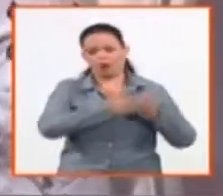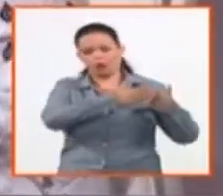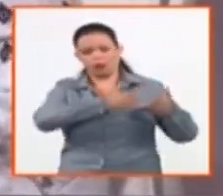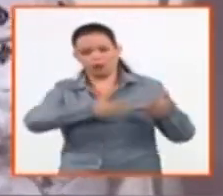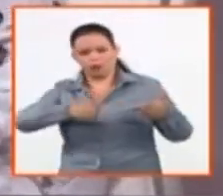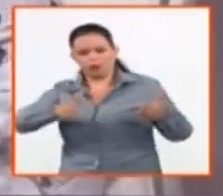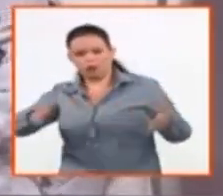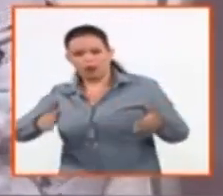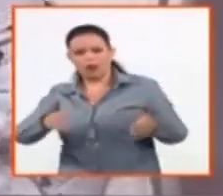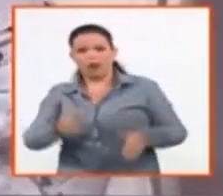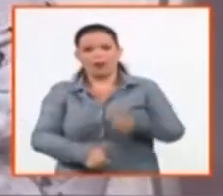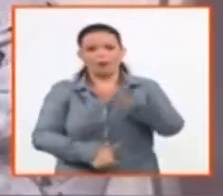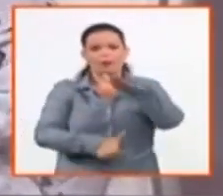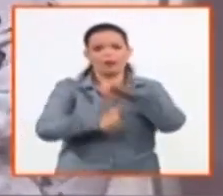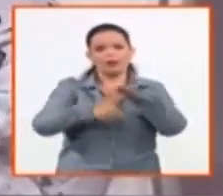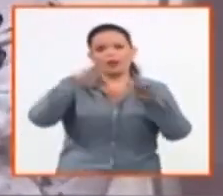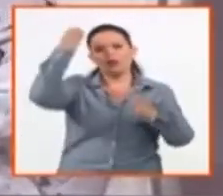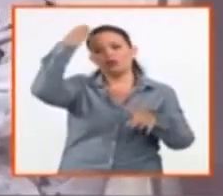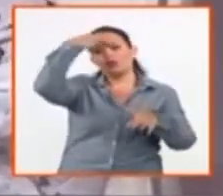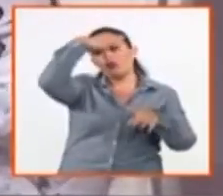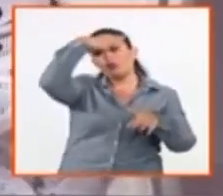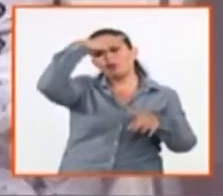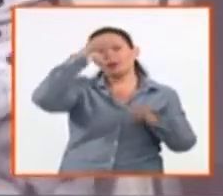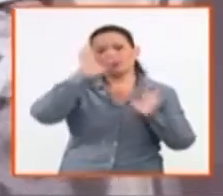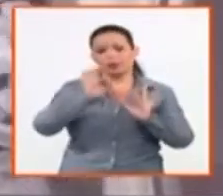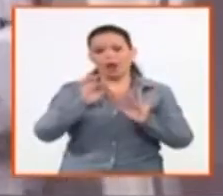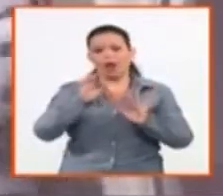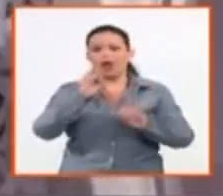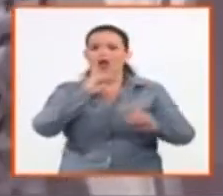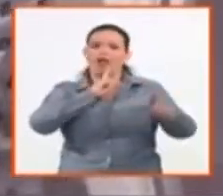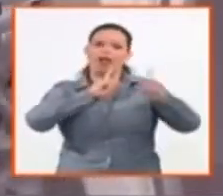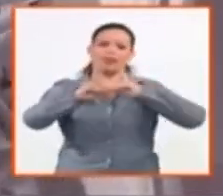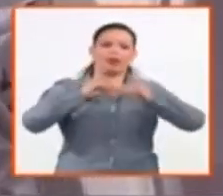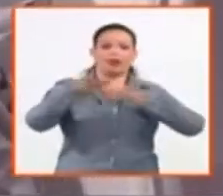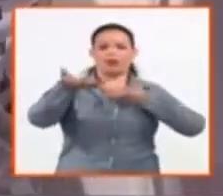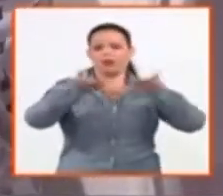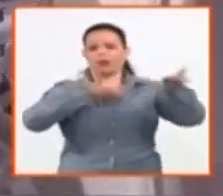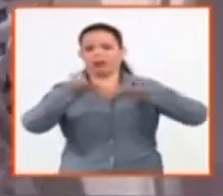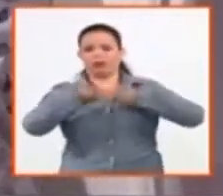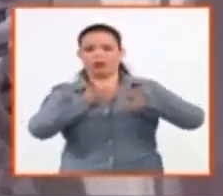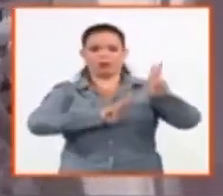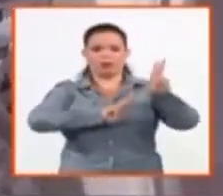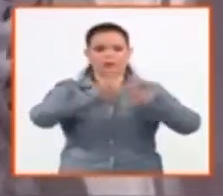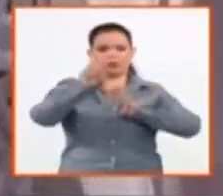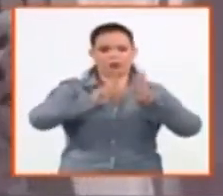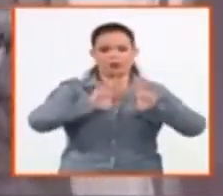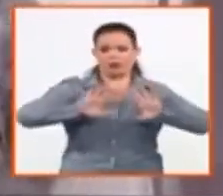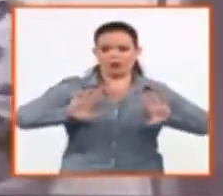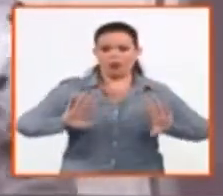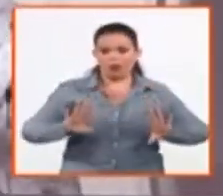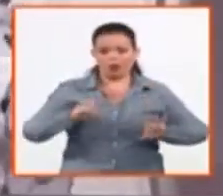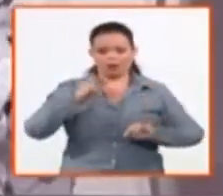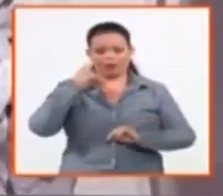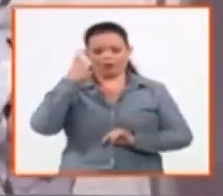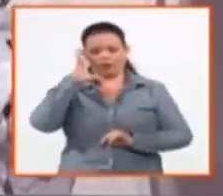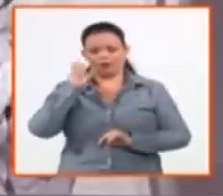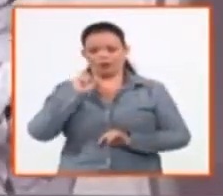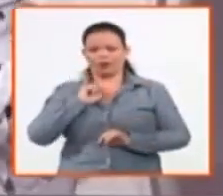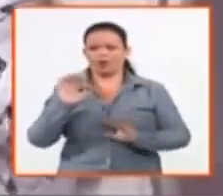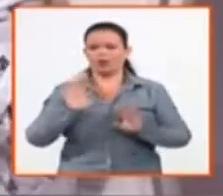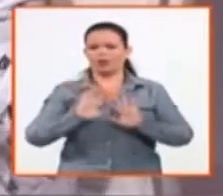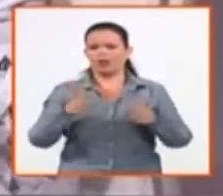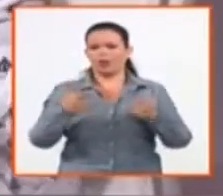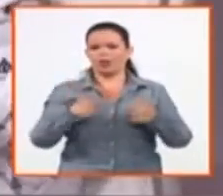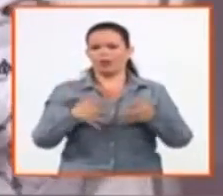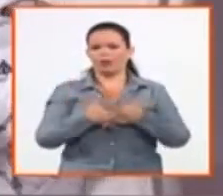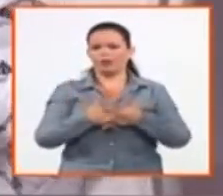dan cuenta que van a tener que eliminar esa relación, vamos a decir así, esa relación se elimina, y